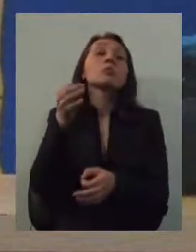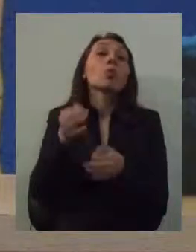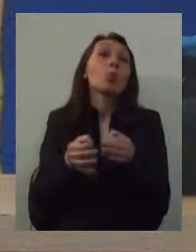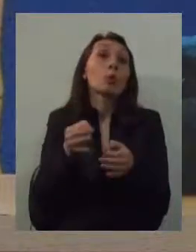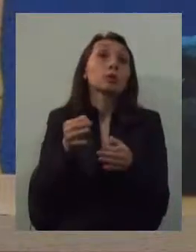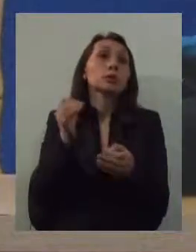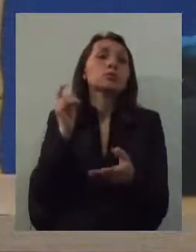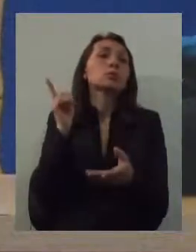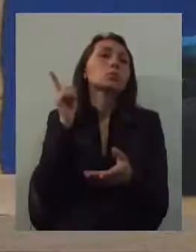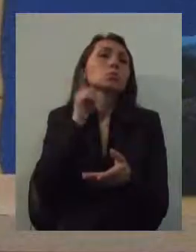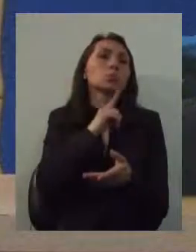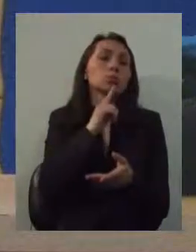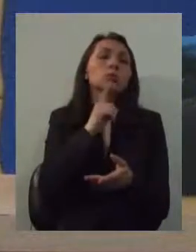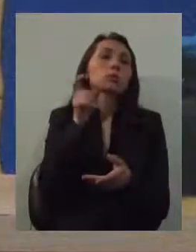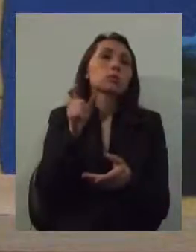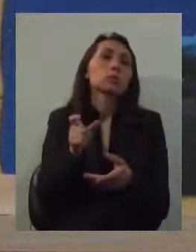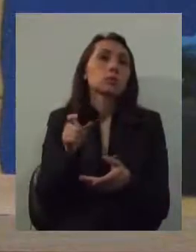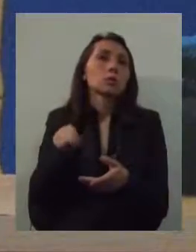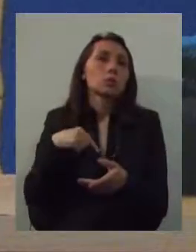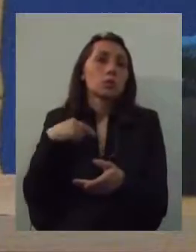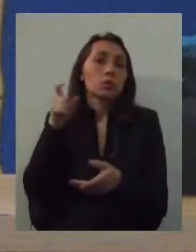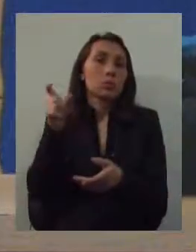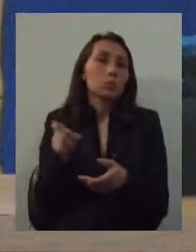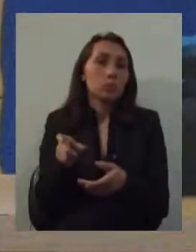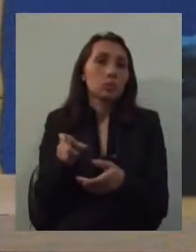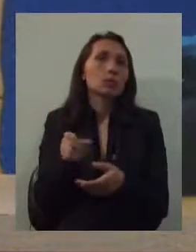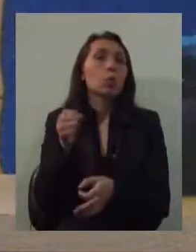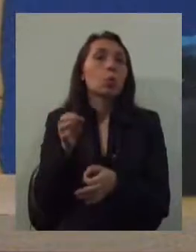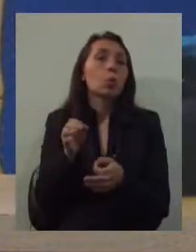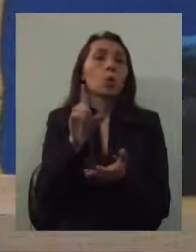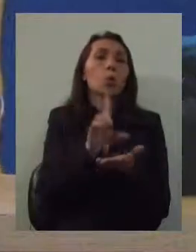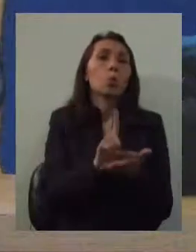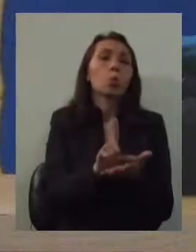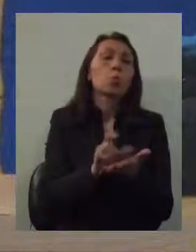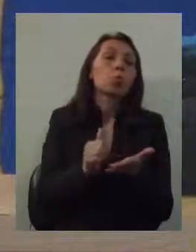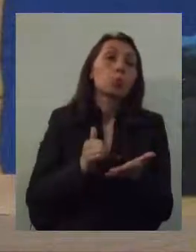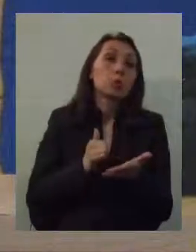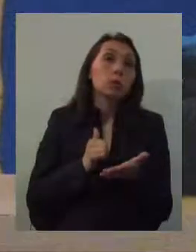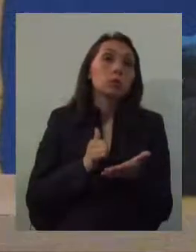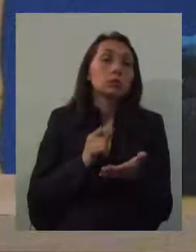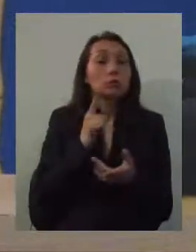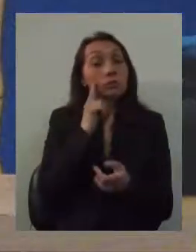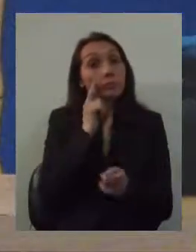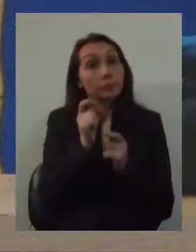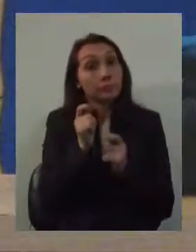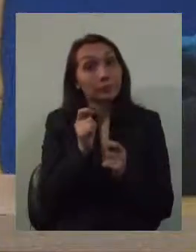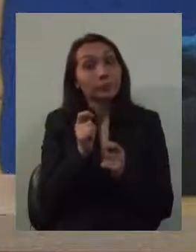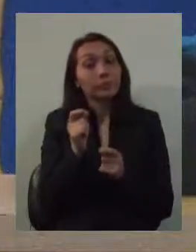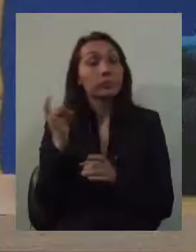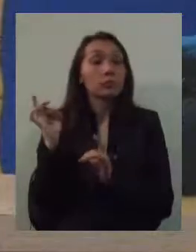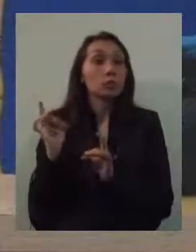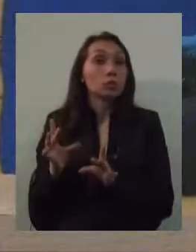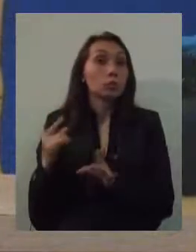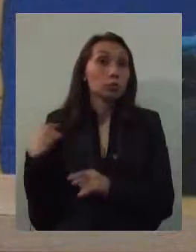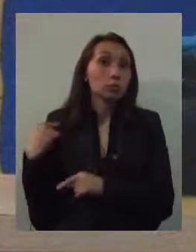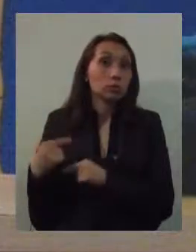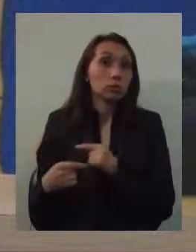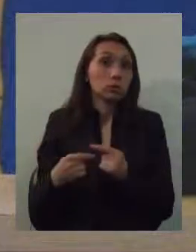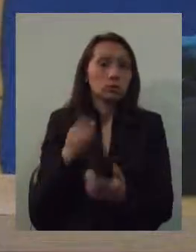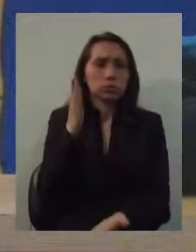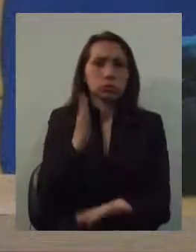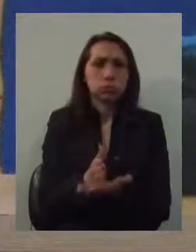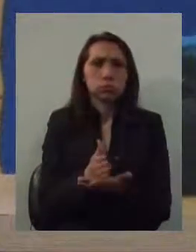del causante, es competente en materia contractual el juez del lugar de cumplimiento, porque el riesgo de las jurisdicciones